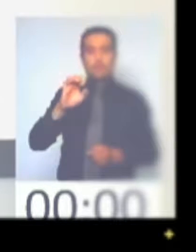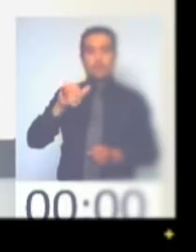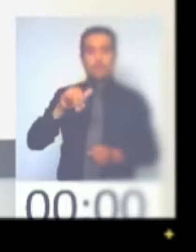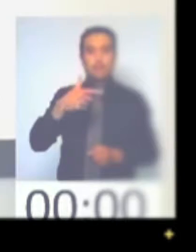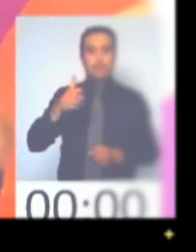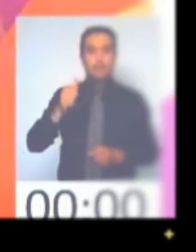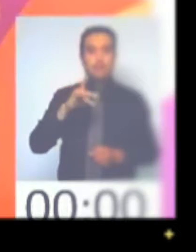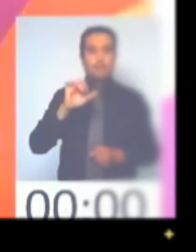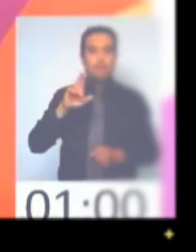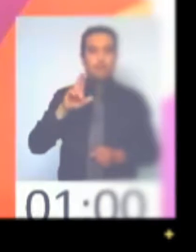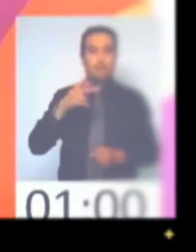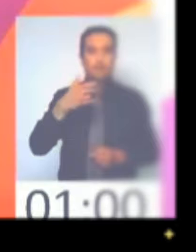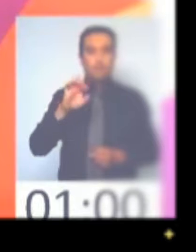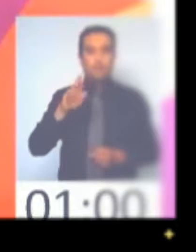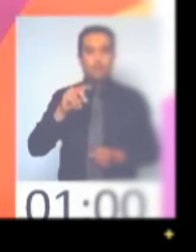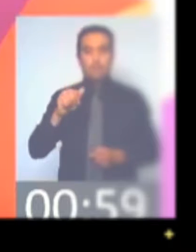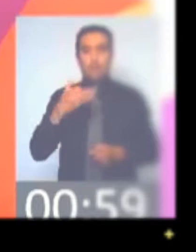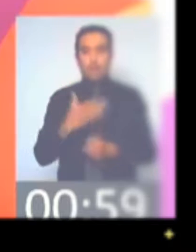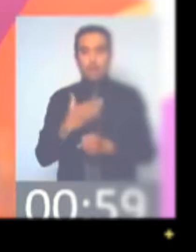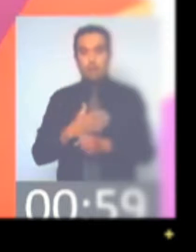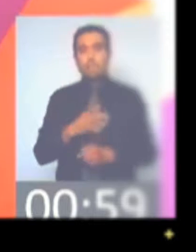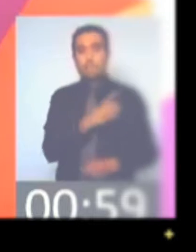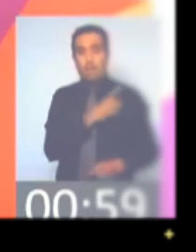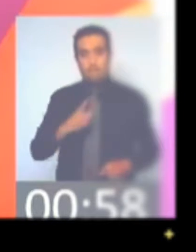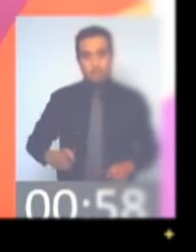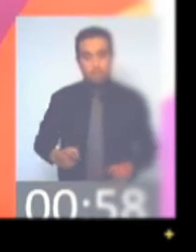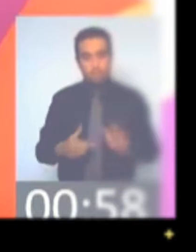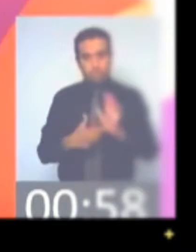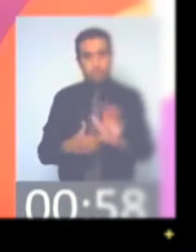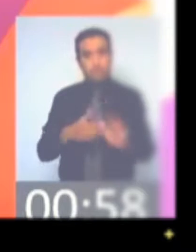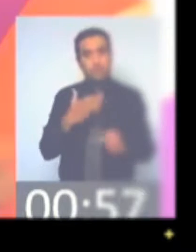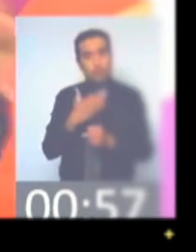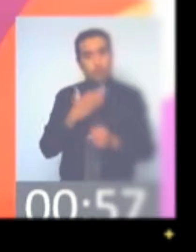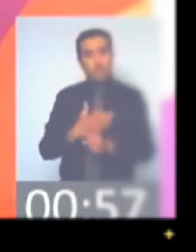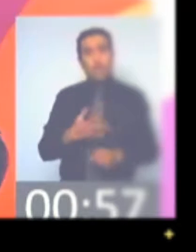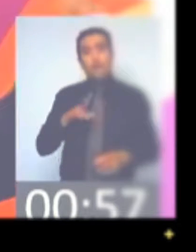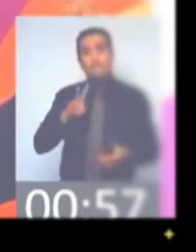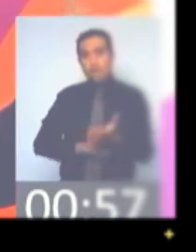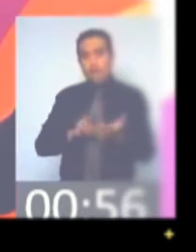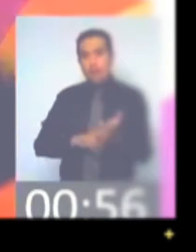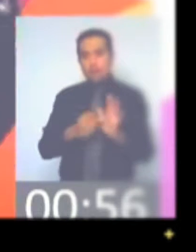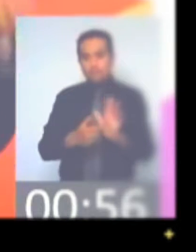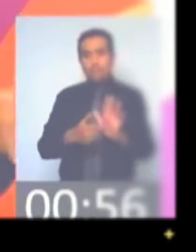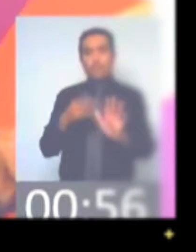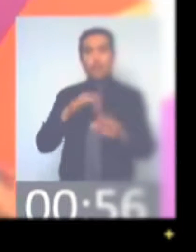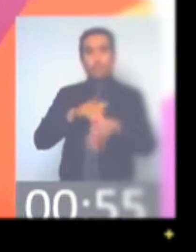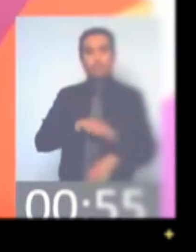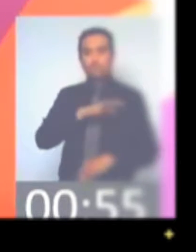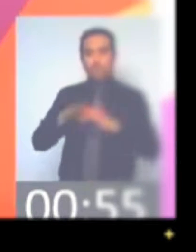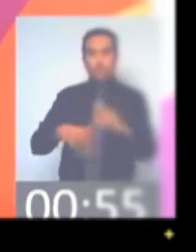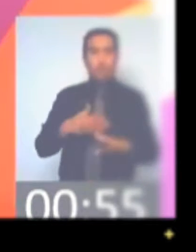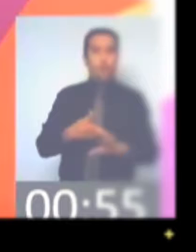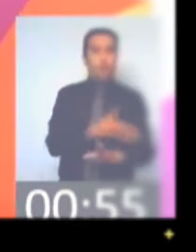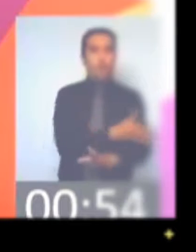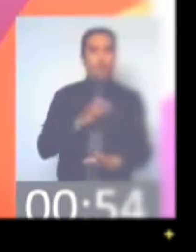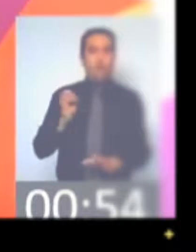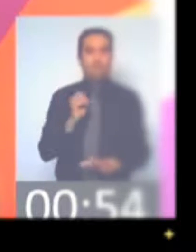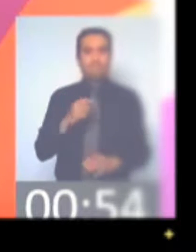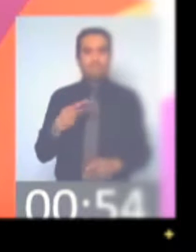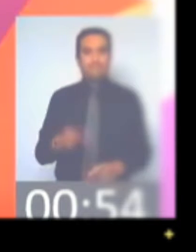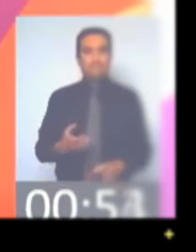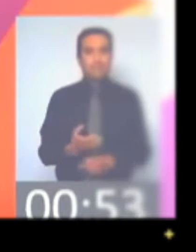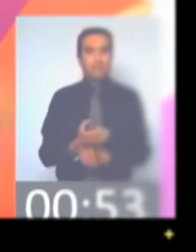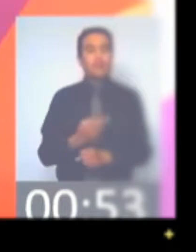Adelante. La democracia es un catálogo de deberes y hoy luchamos por hacer valer lo que no se ha respetado en el estado de Guanajuato.